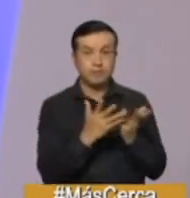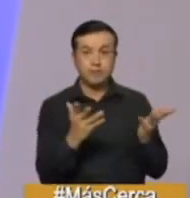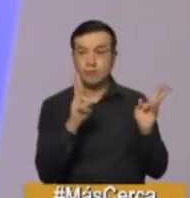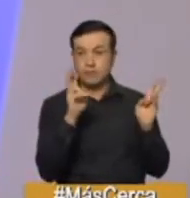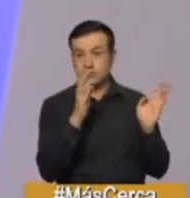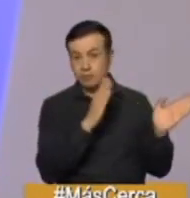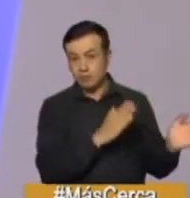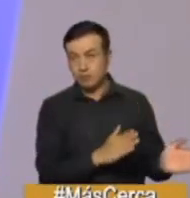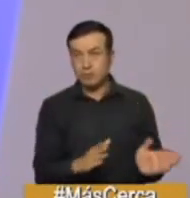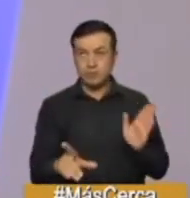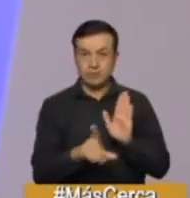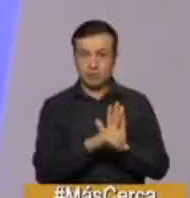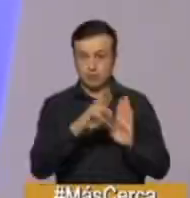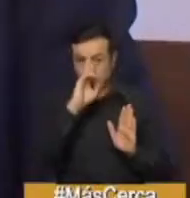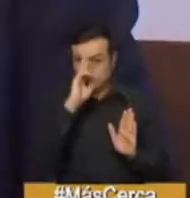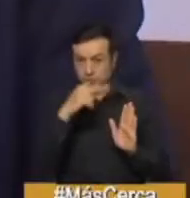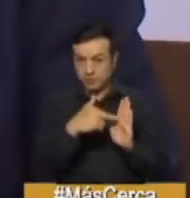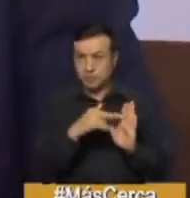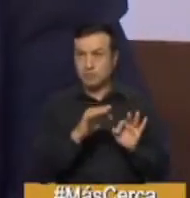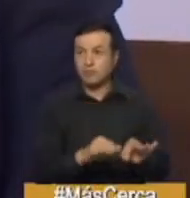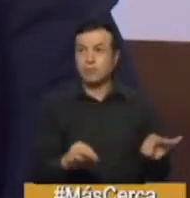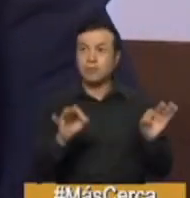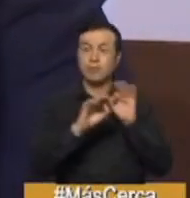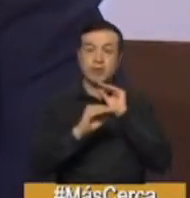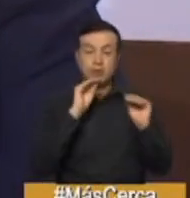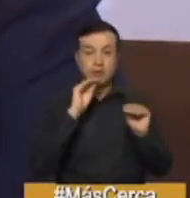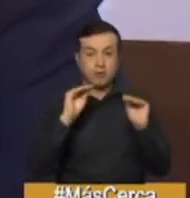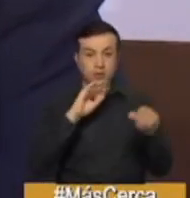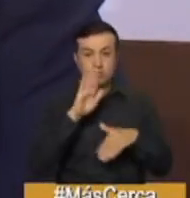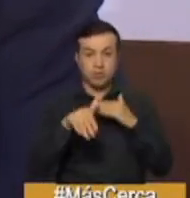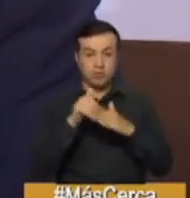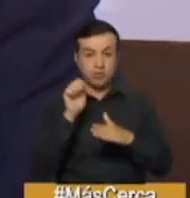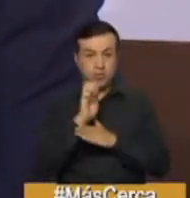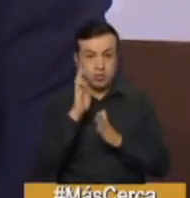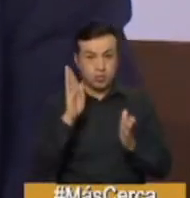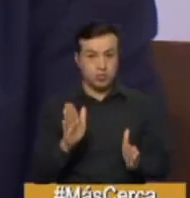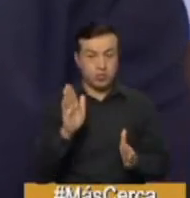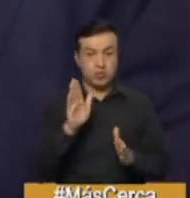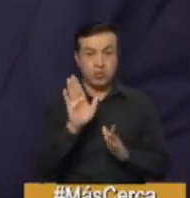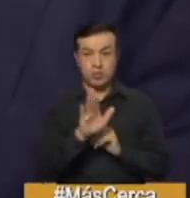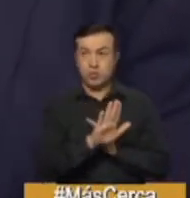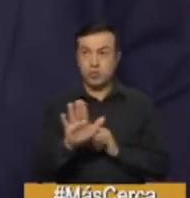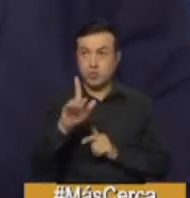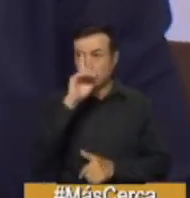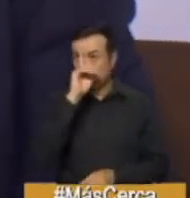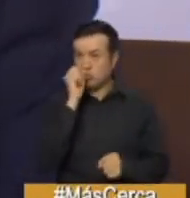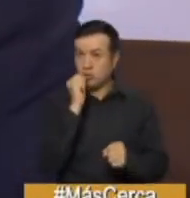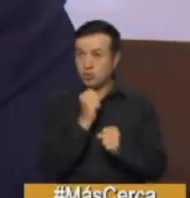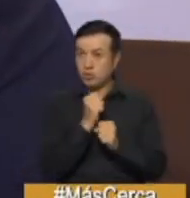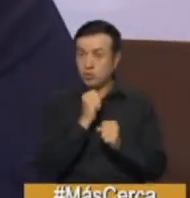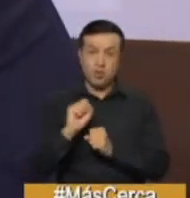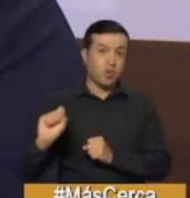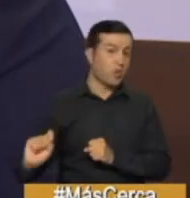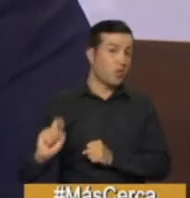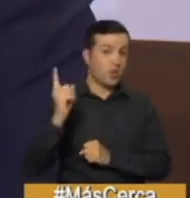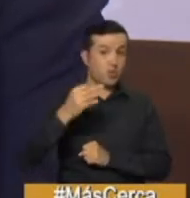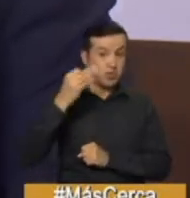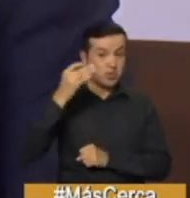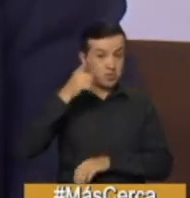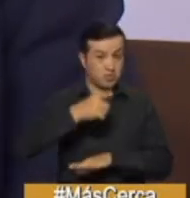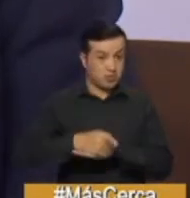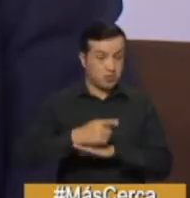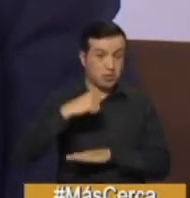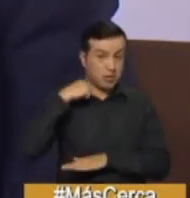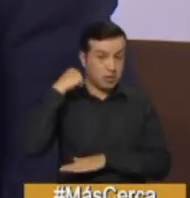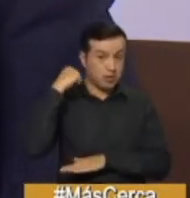el cumplimiento de las leyes bueno importante que sepan todos los ecuatorianos tanto empleadores como trabajadores que la única forma de exigir derechos es